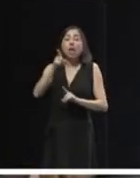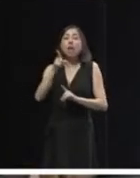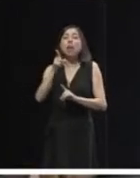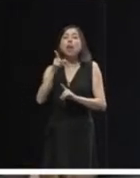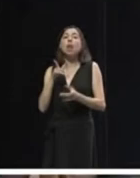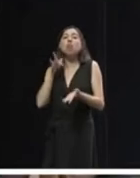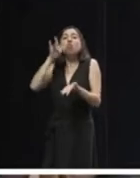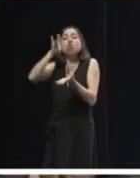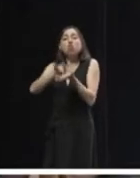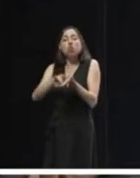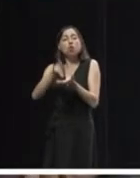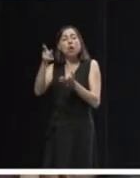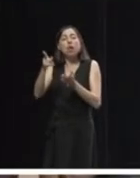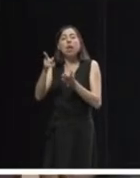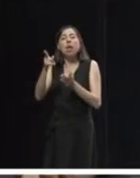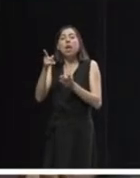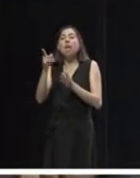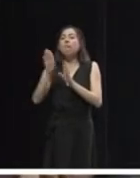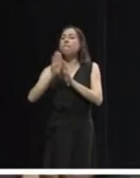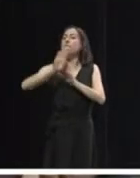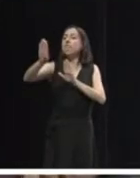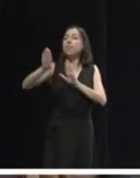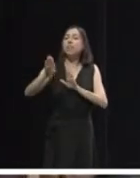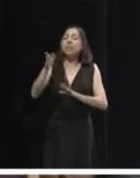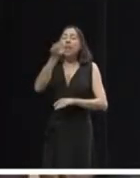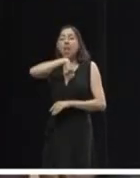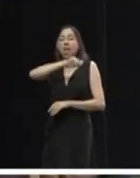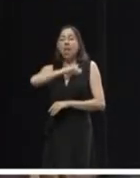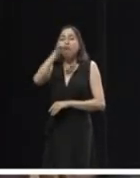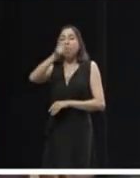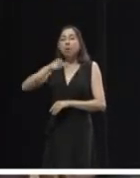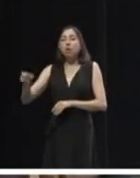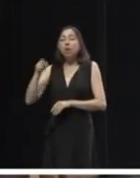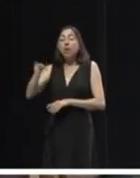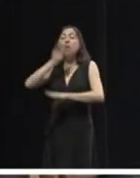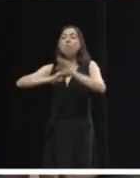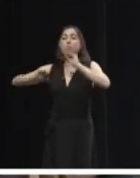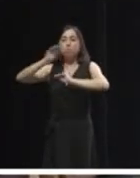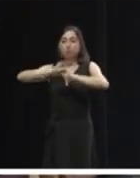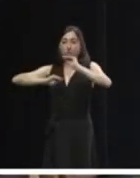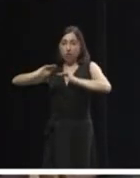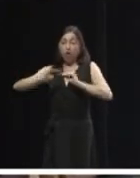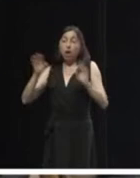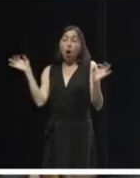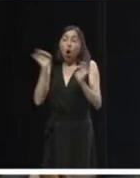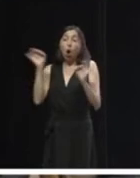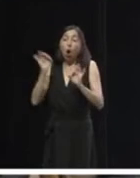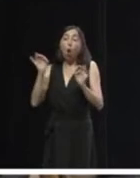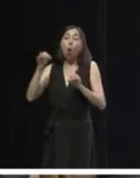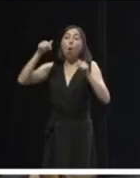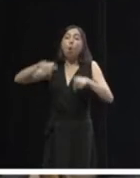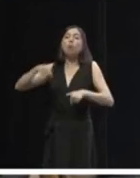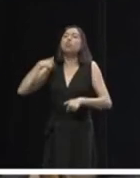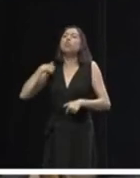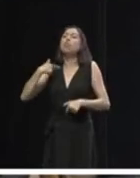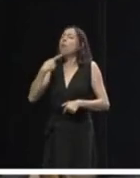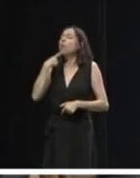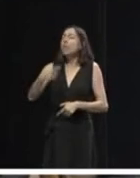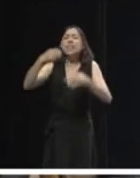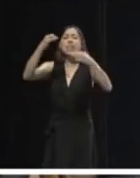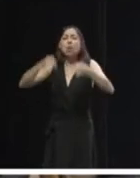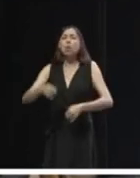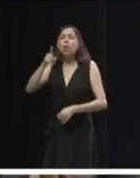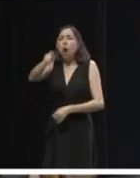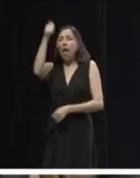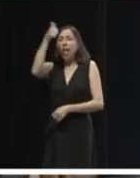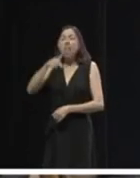los españoles y rectifique, o si no, sencillamente voy a afirmar yo aquí hoy que está mintiendo. Afirma hoy el